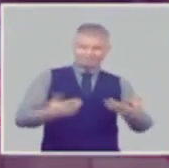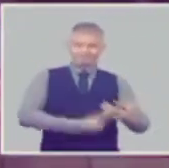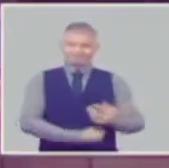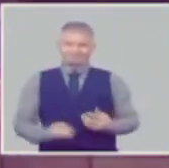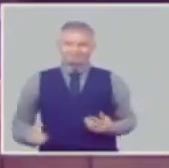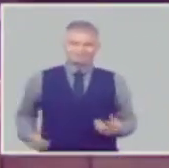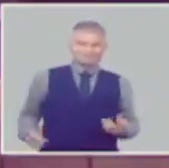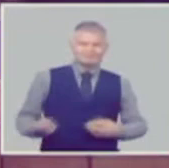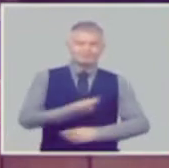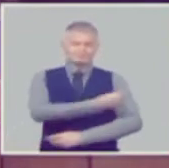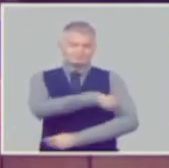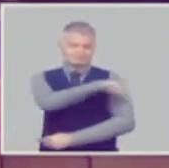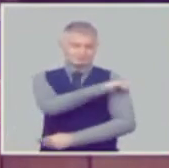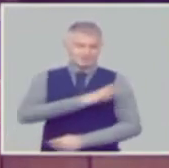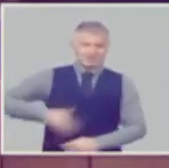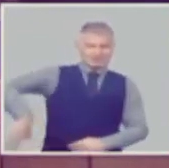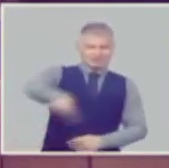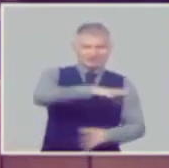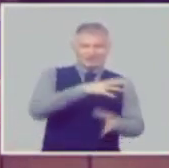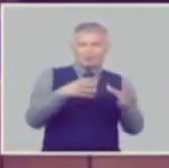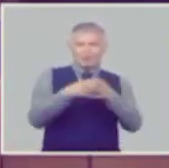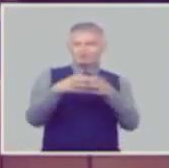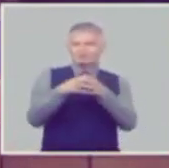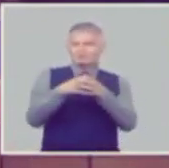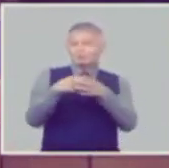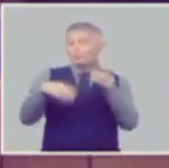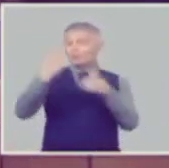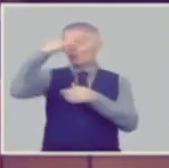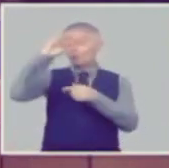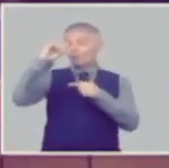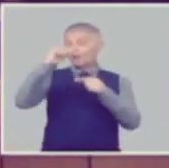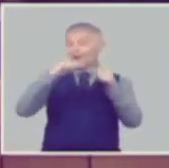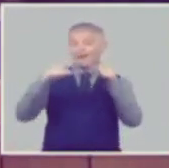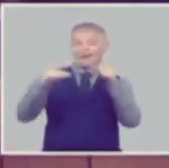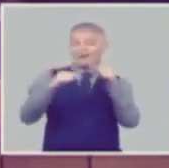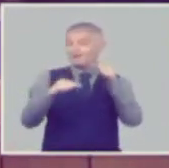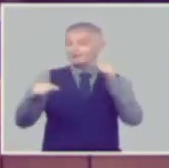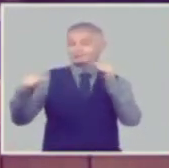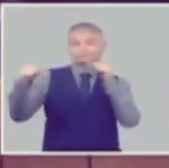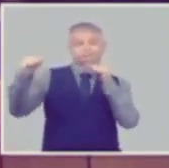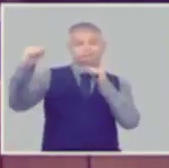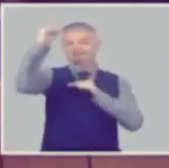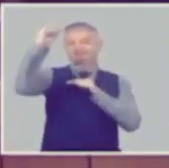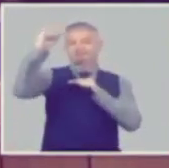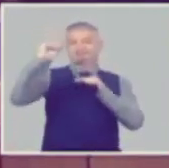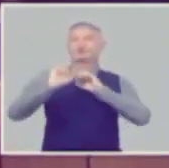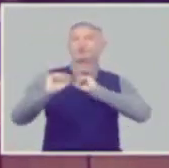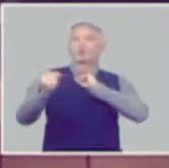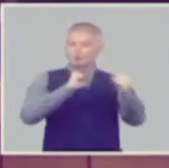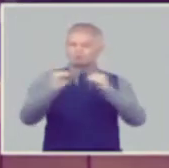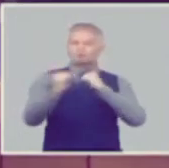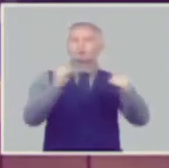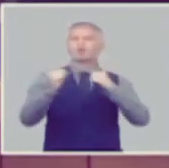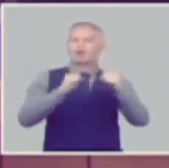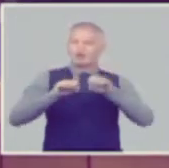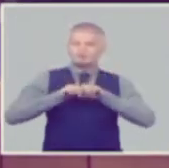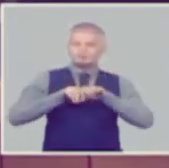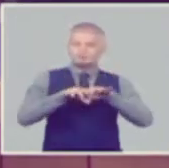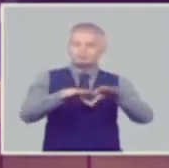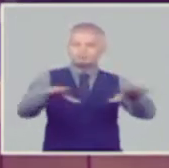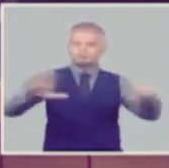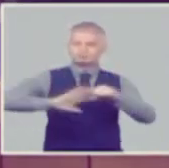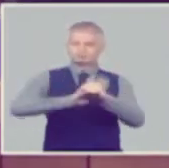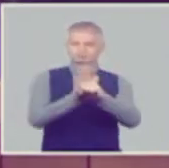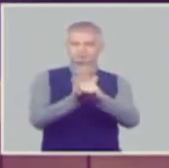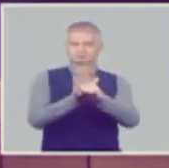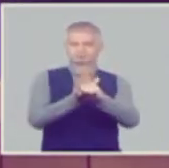y colectivos que permitieron que el país se colocara muy pronto entre los que han logrado controlar la pandemia. Para